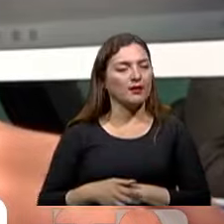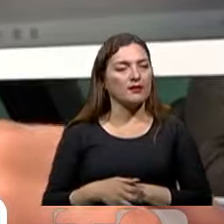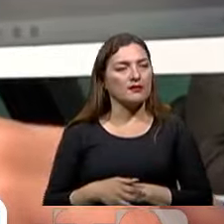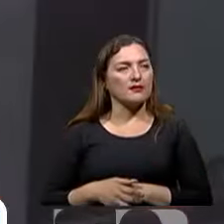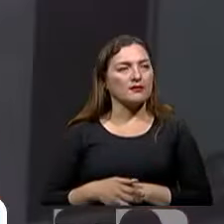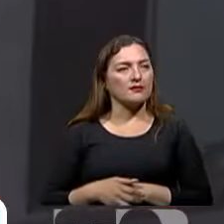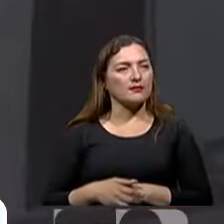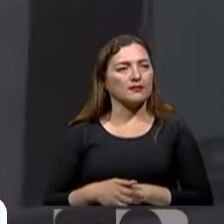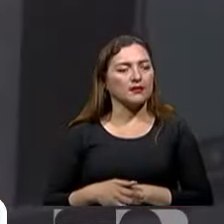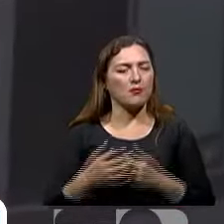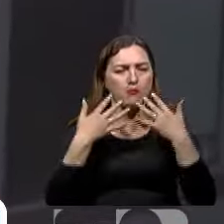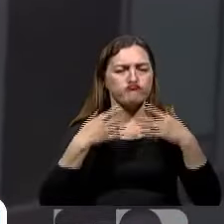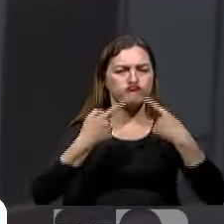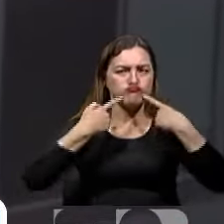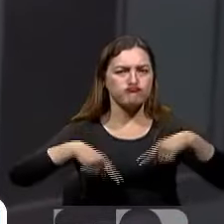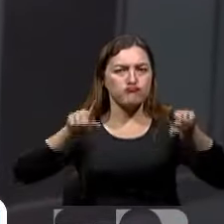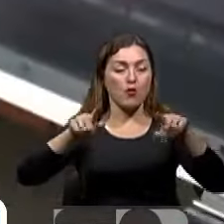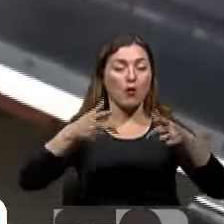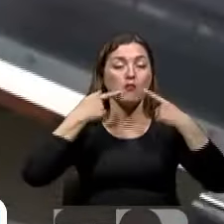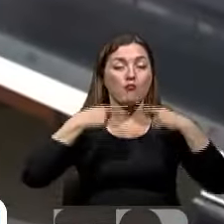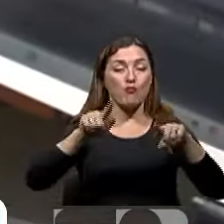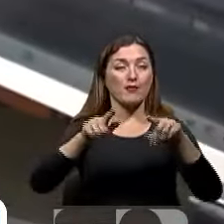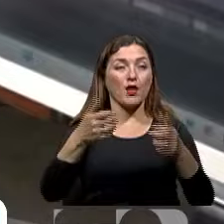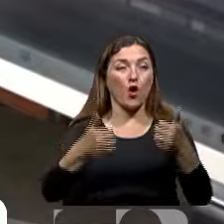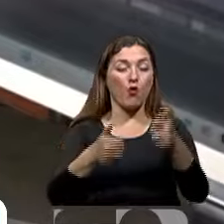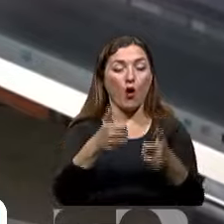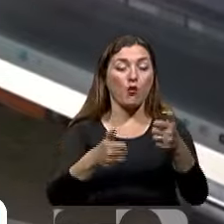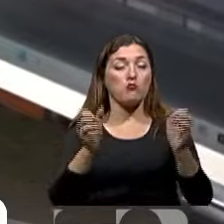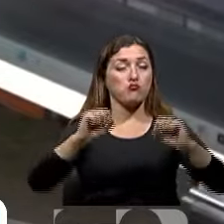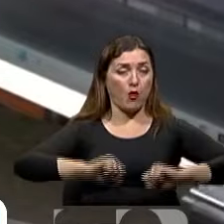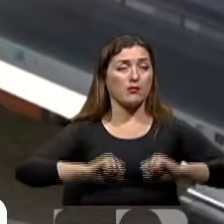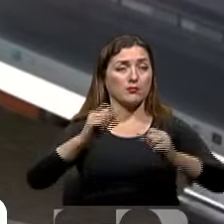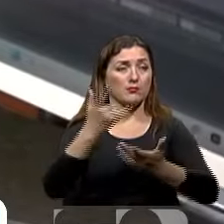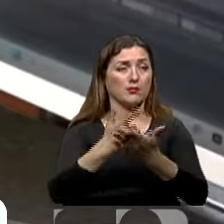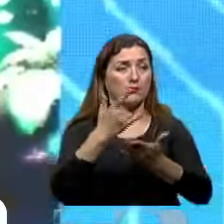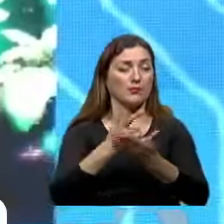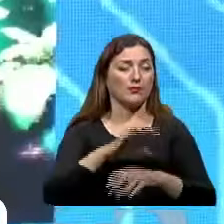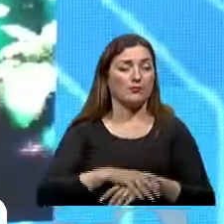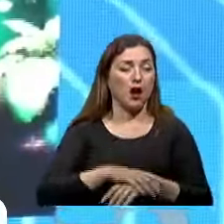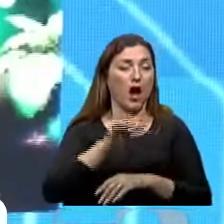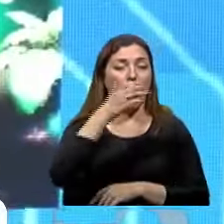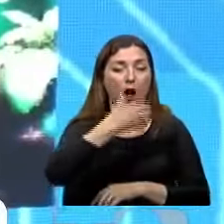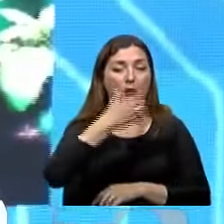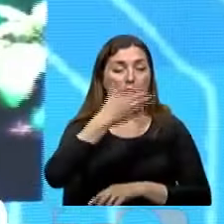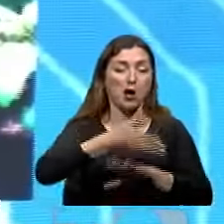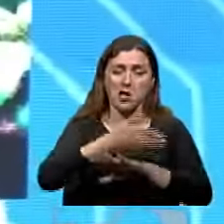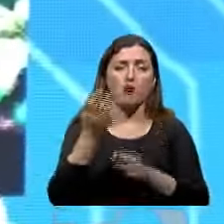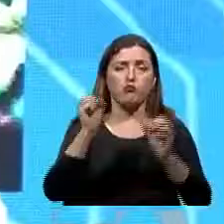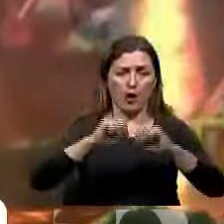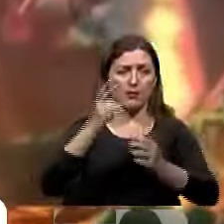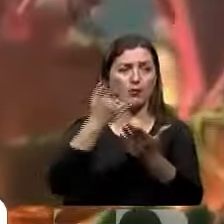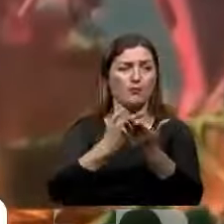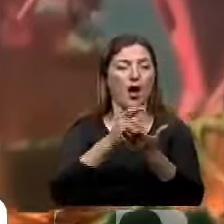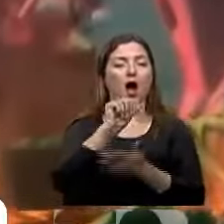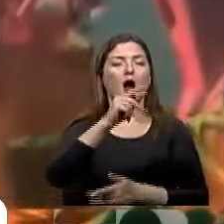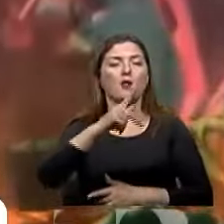apuesta para masificar y dar a conocer el videojuego, ya está disponible para iOS de Apple y próximamente estará en la